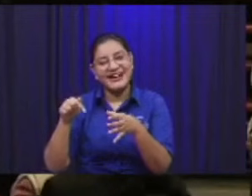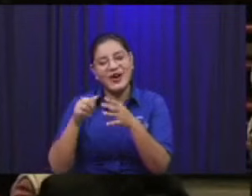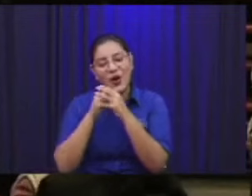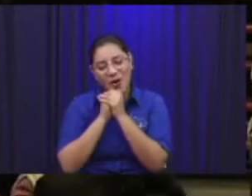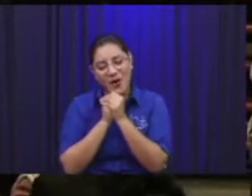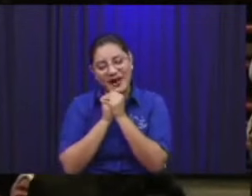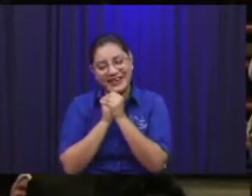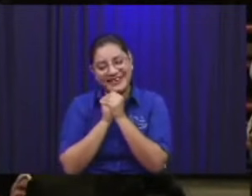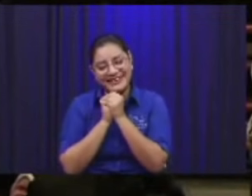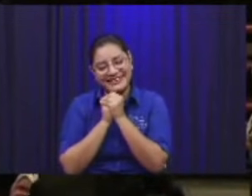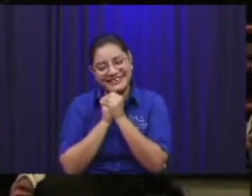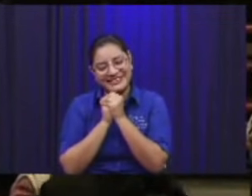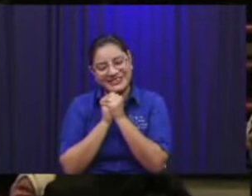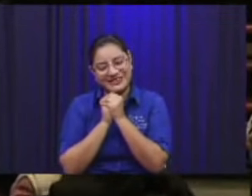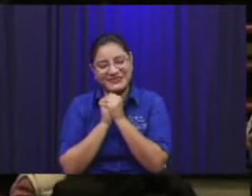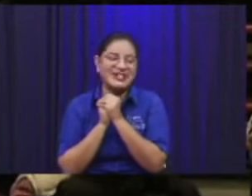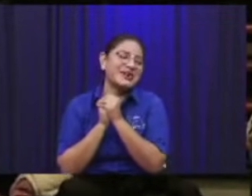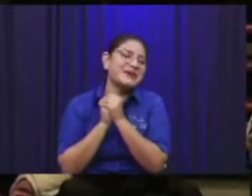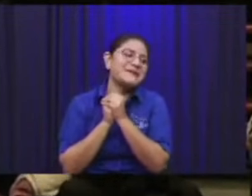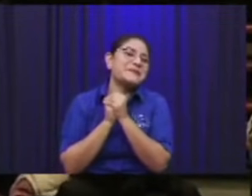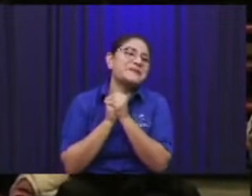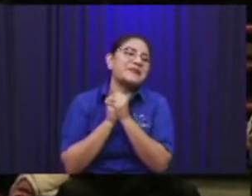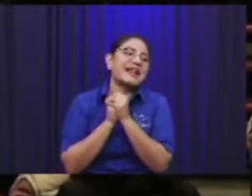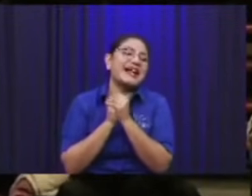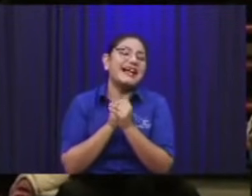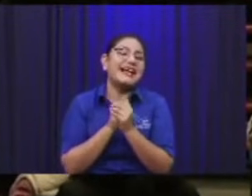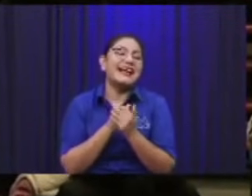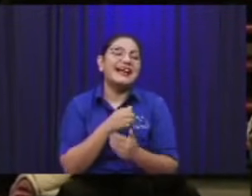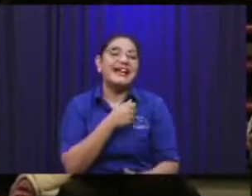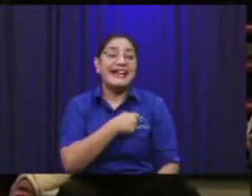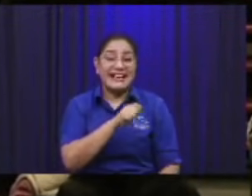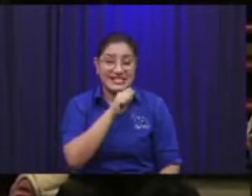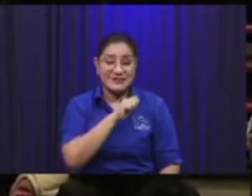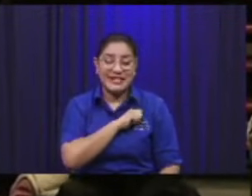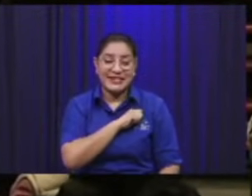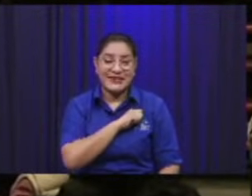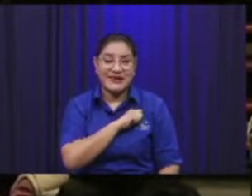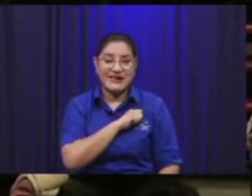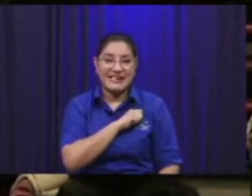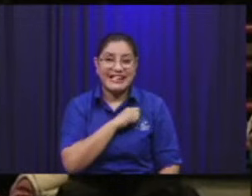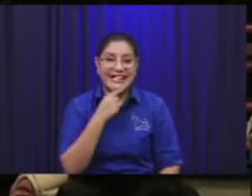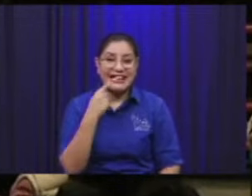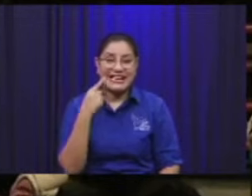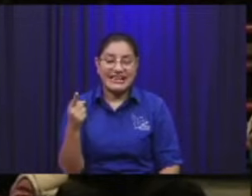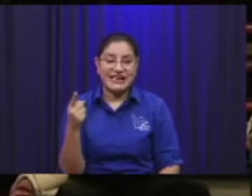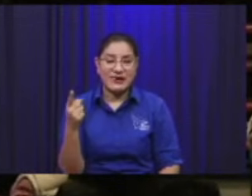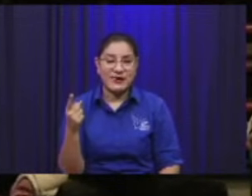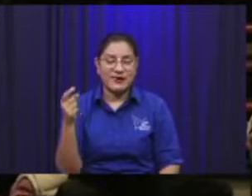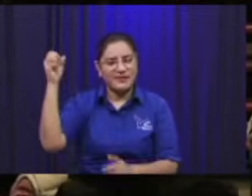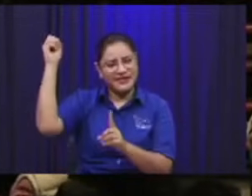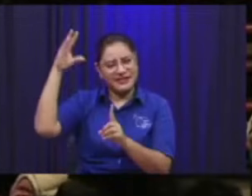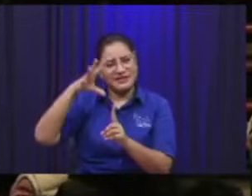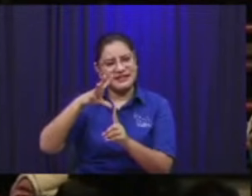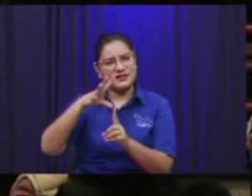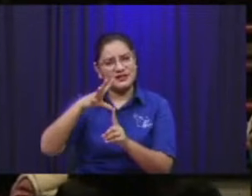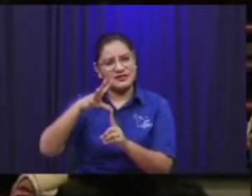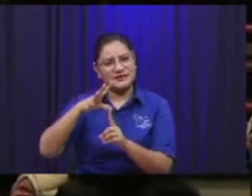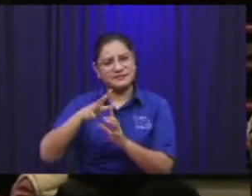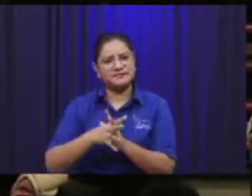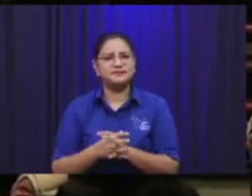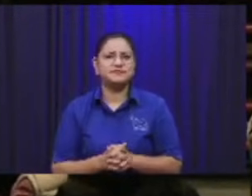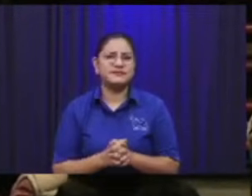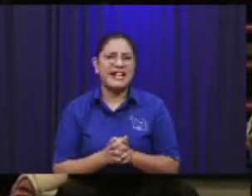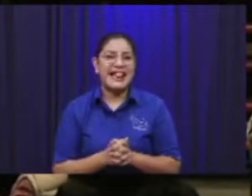y ahí entra diciéndome y los ven dije cuando termine de bendecirlos me dijo el más viejo